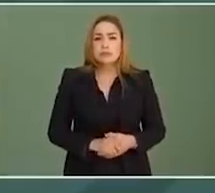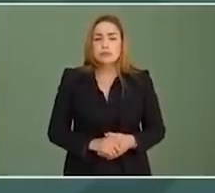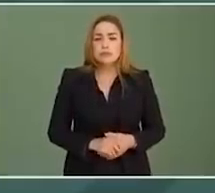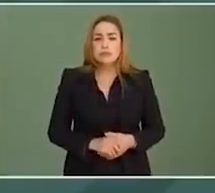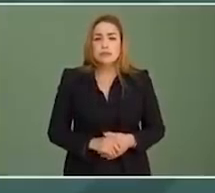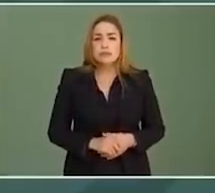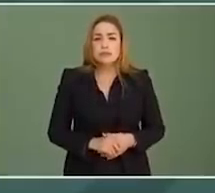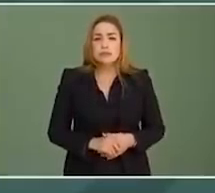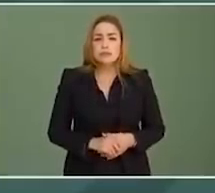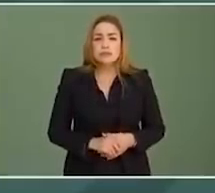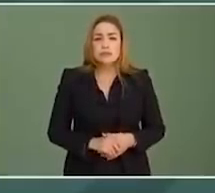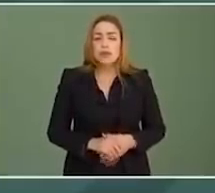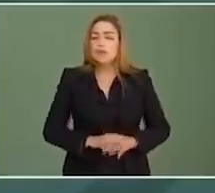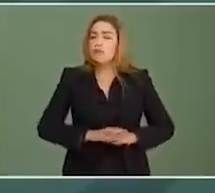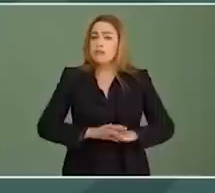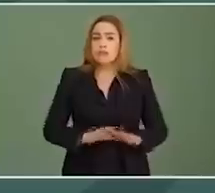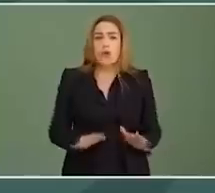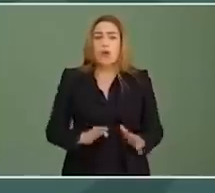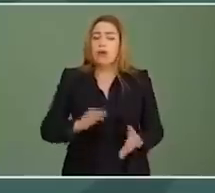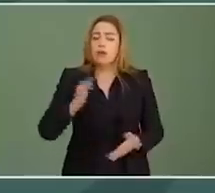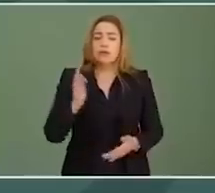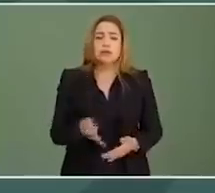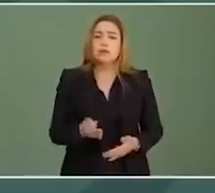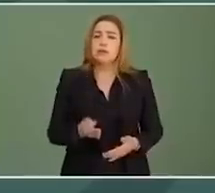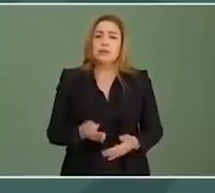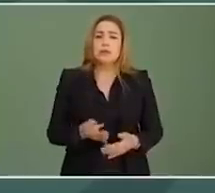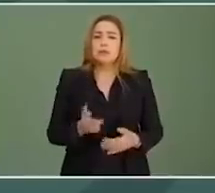reprobable lamentable